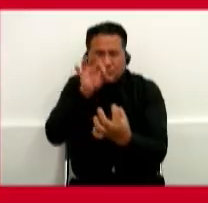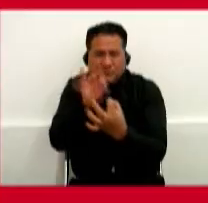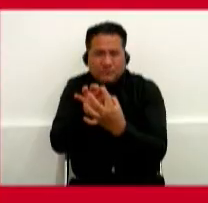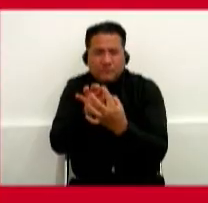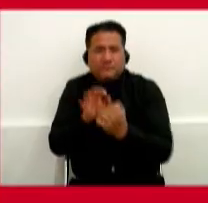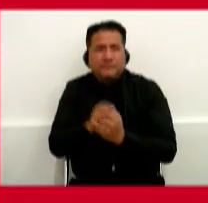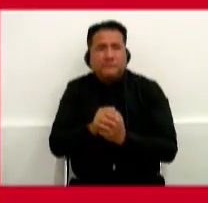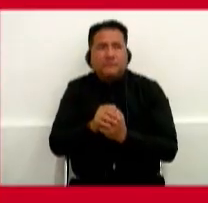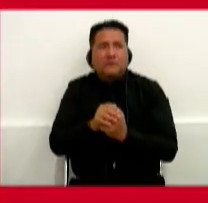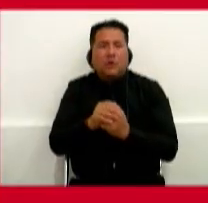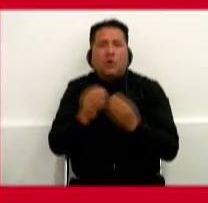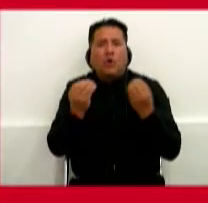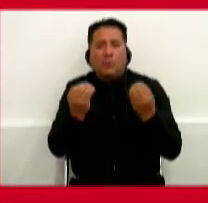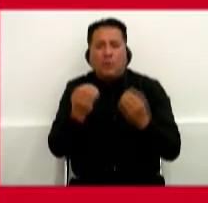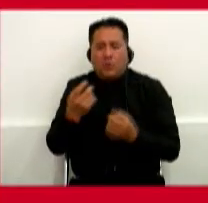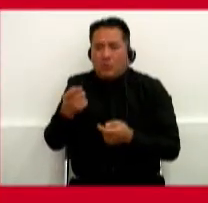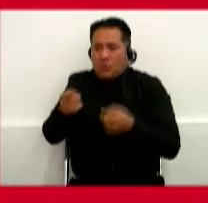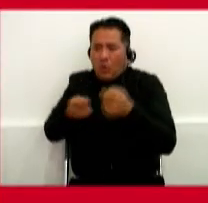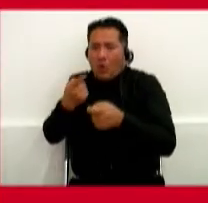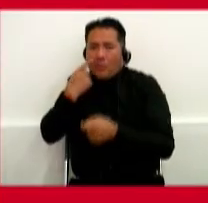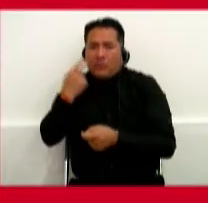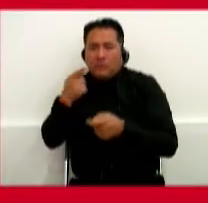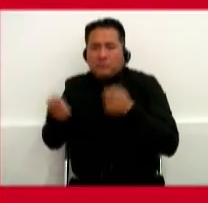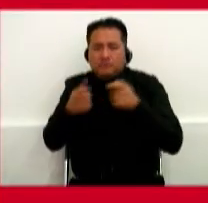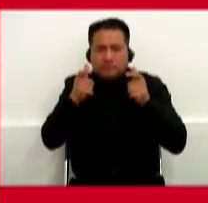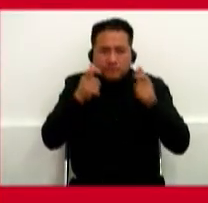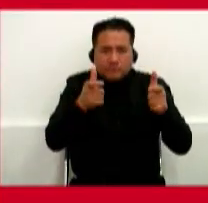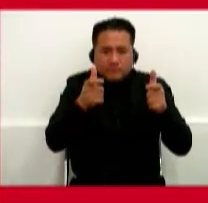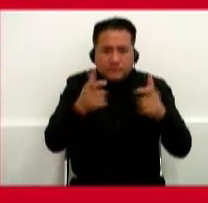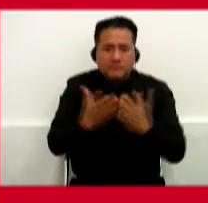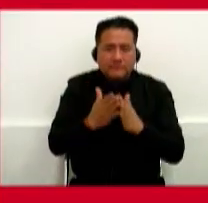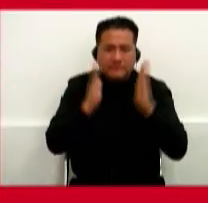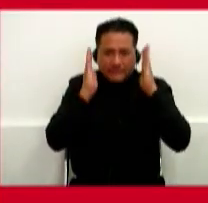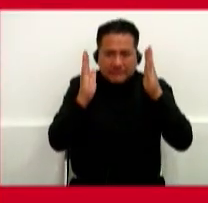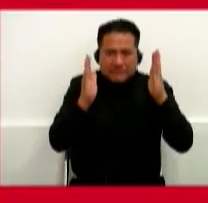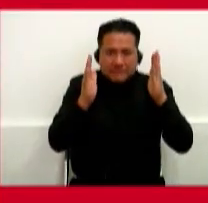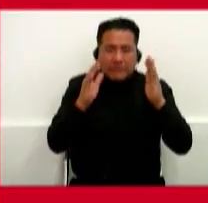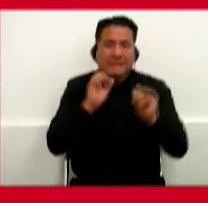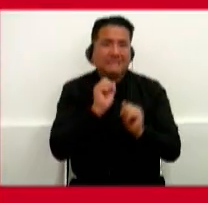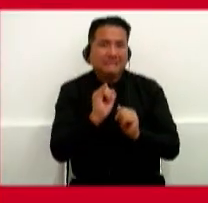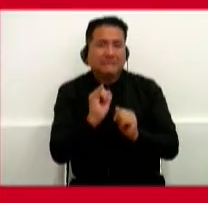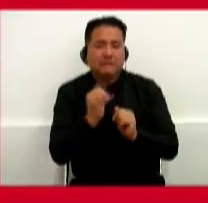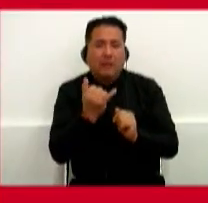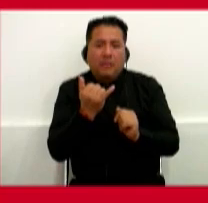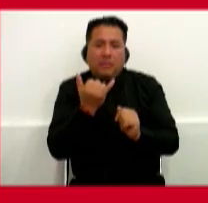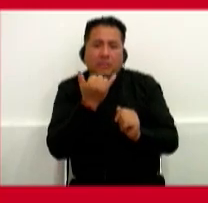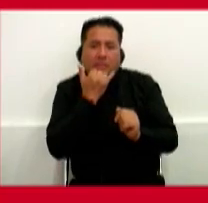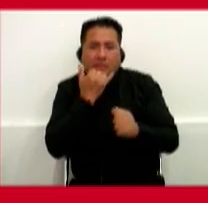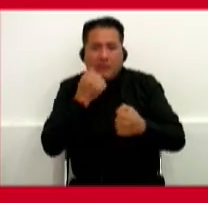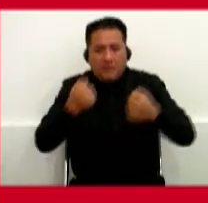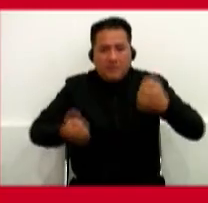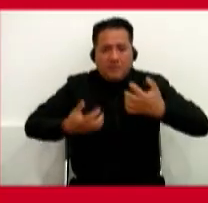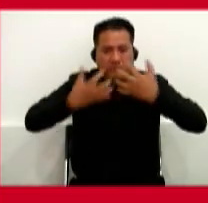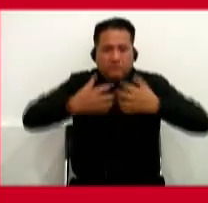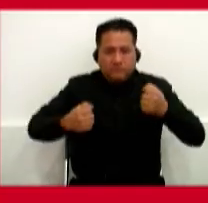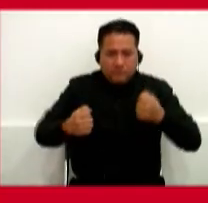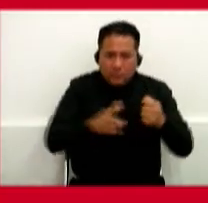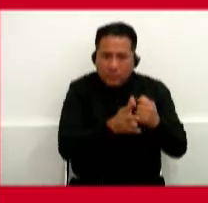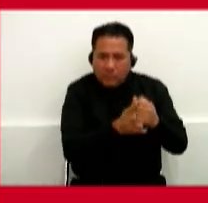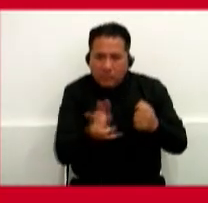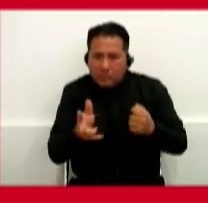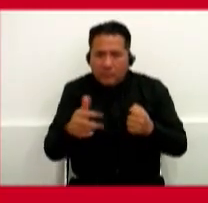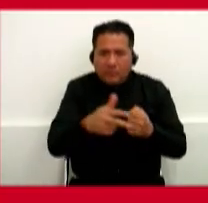totalmente atentos a cualquier desviación por turno, por hora. Y rápidamente